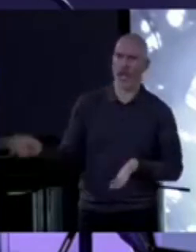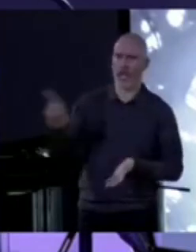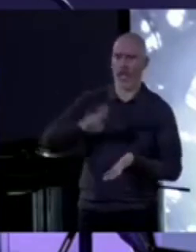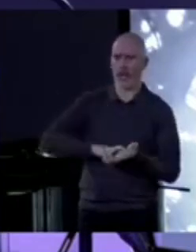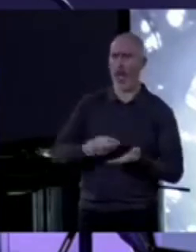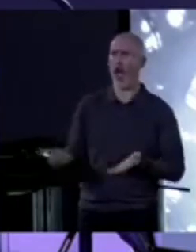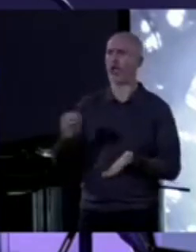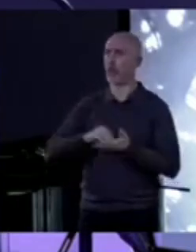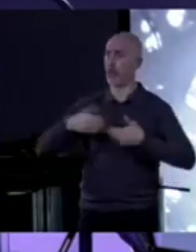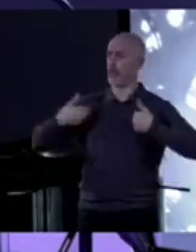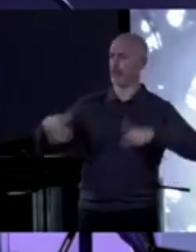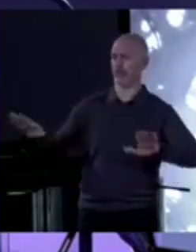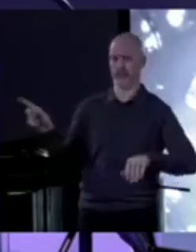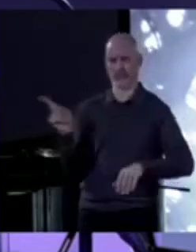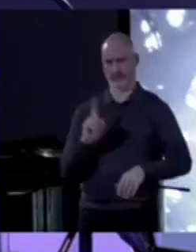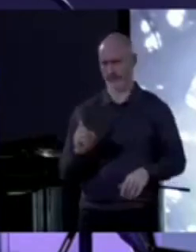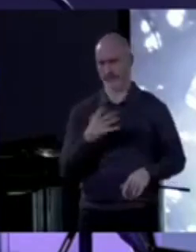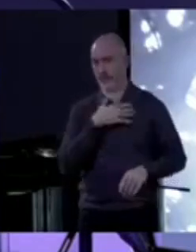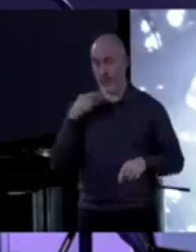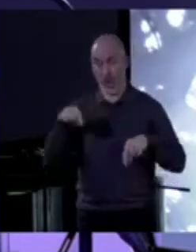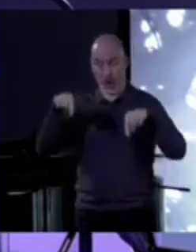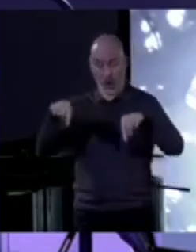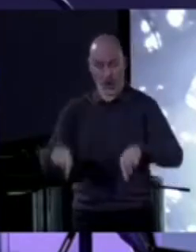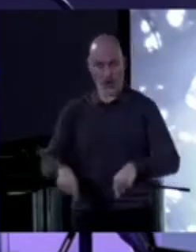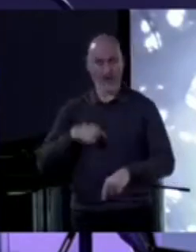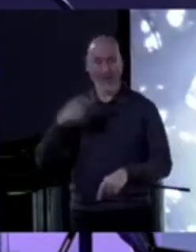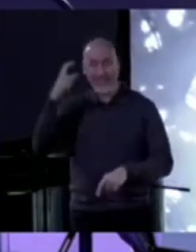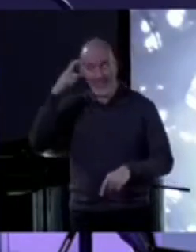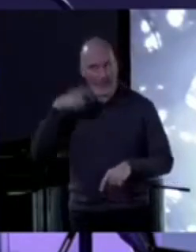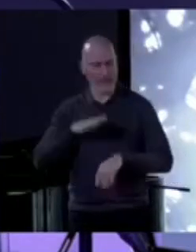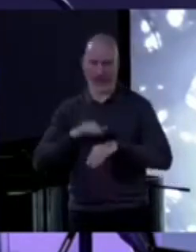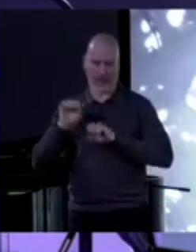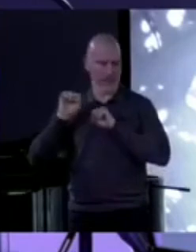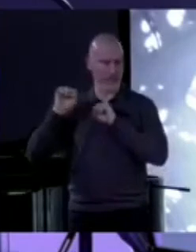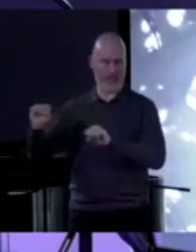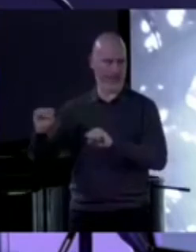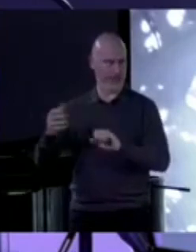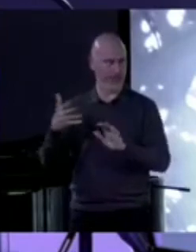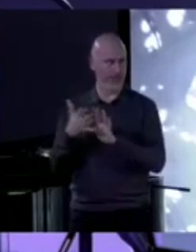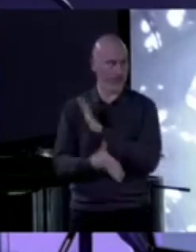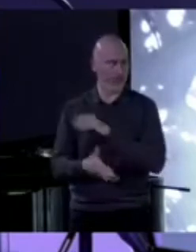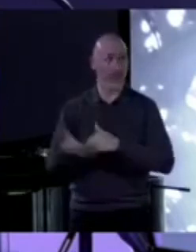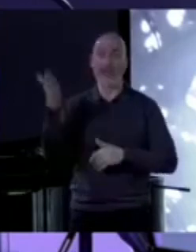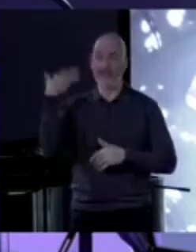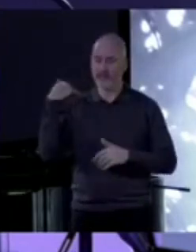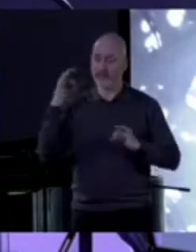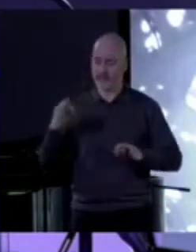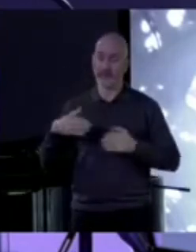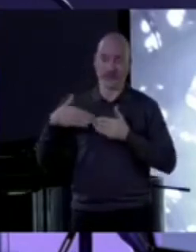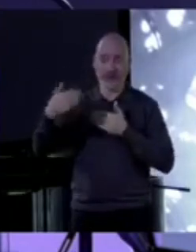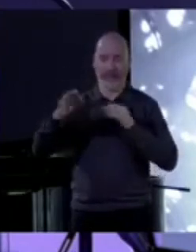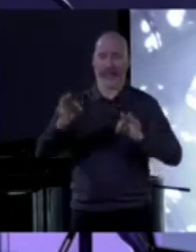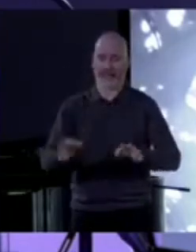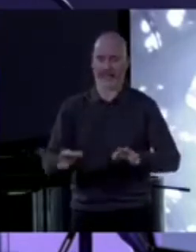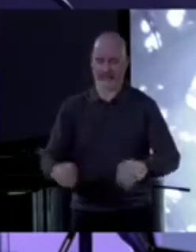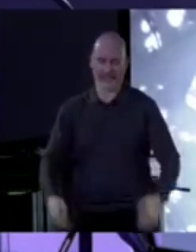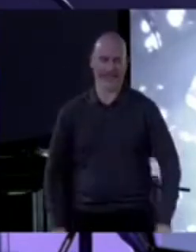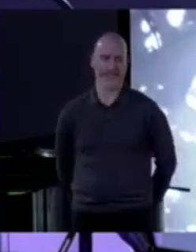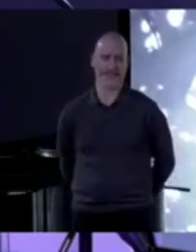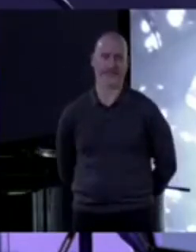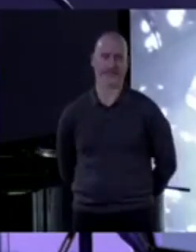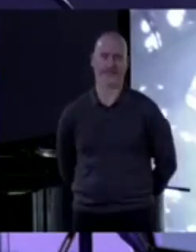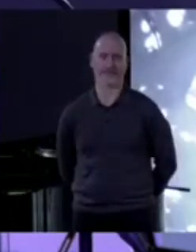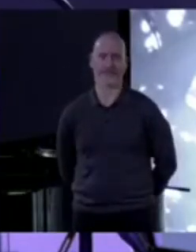la historia. Hoy es uno de esos días para impedirlo. Porque fueron, somos, y porque somos, serán. Buenas tardes.